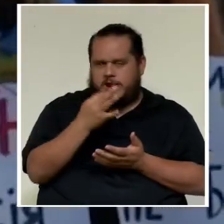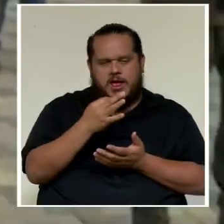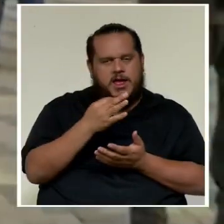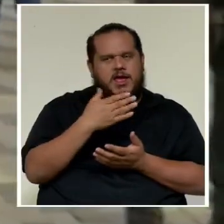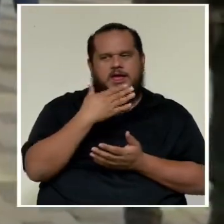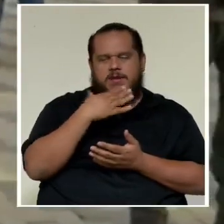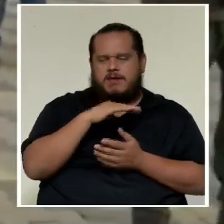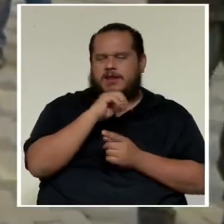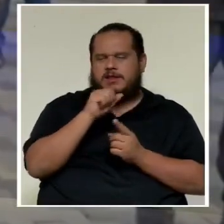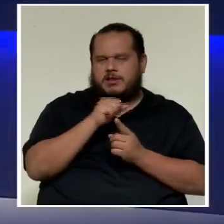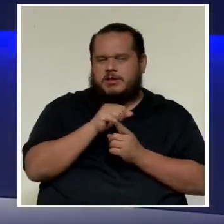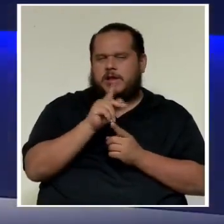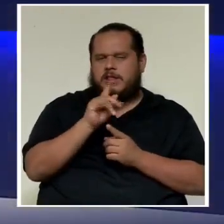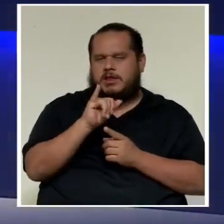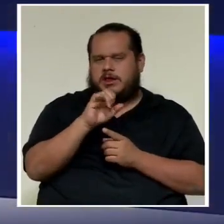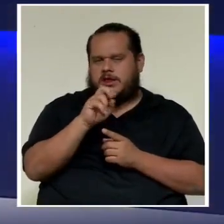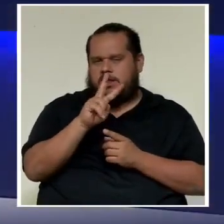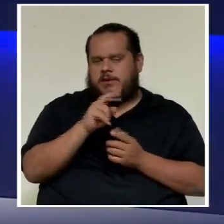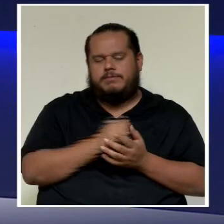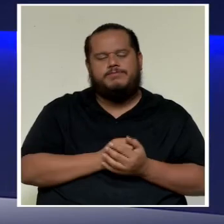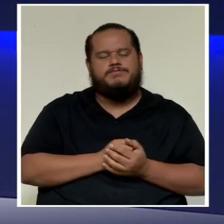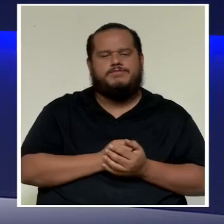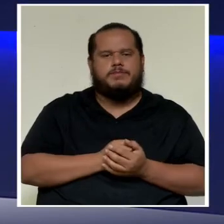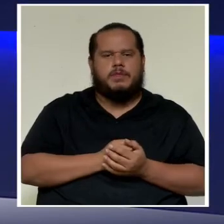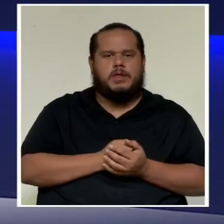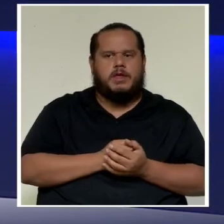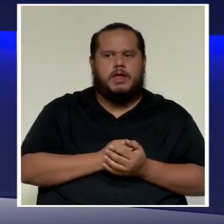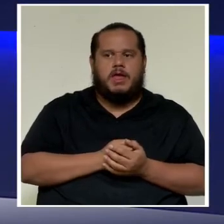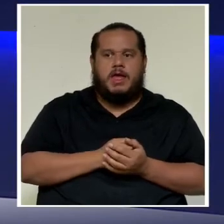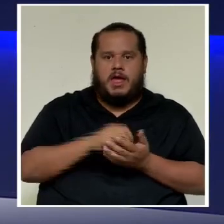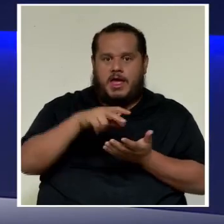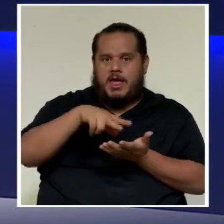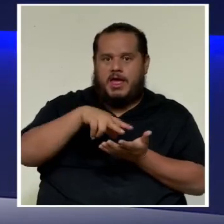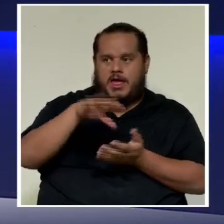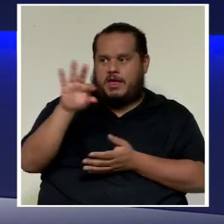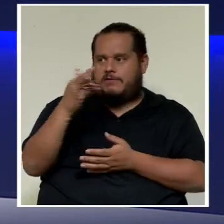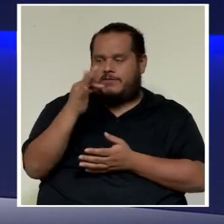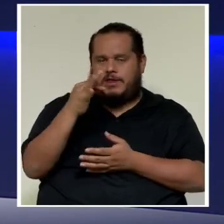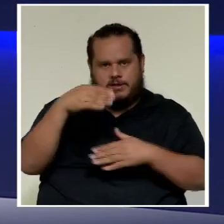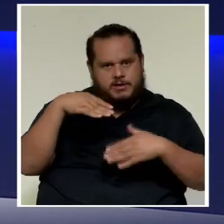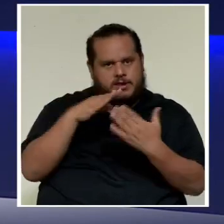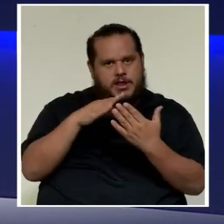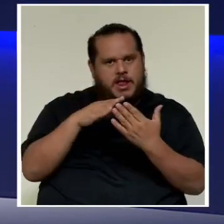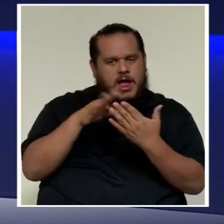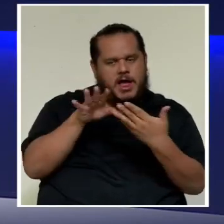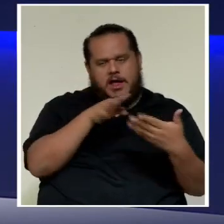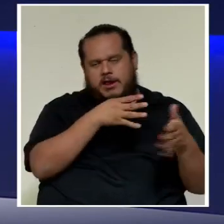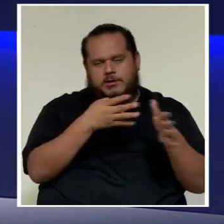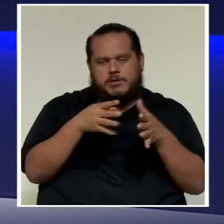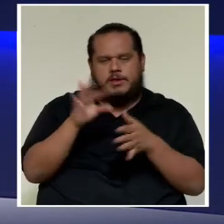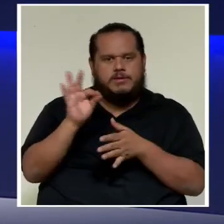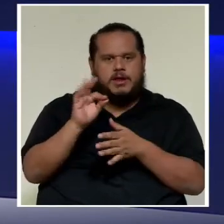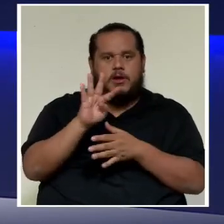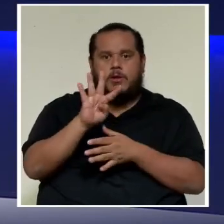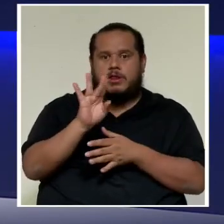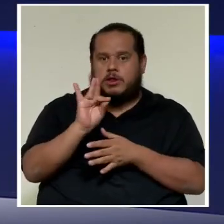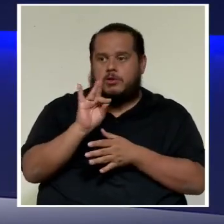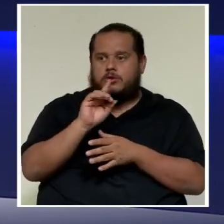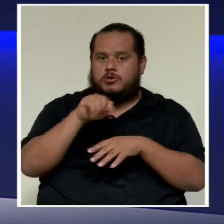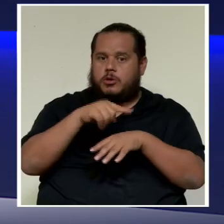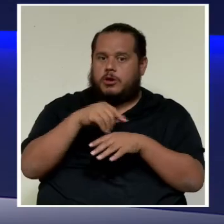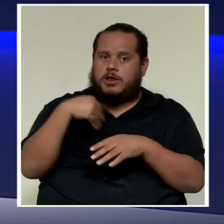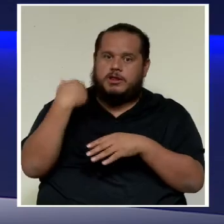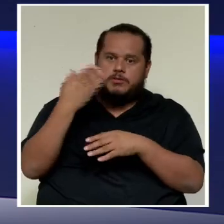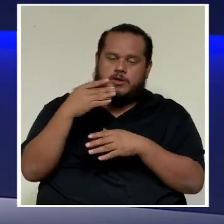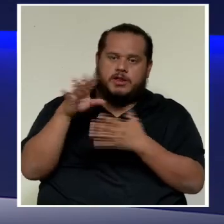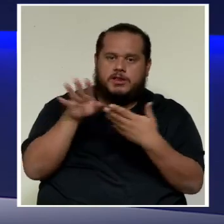la población de Kiev. El norte de Francia le hace frente a la tormenta Franklin tan solo 48 horas después del paso